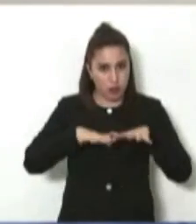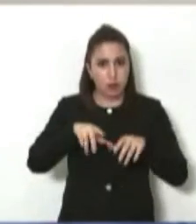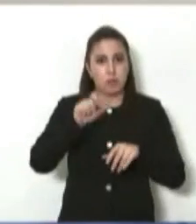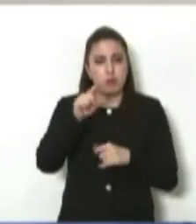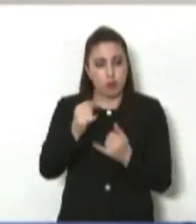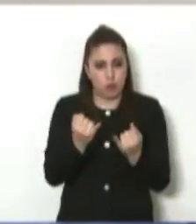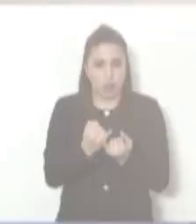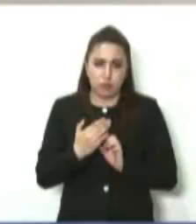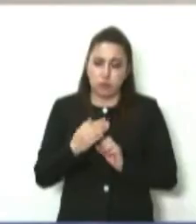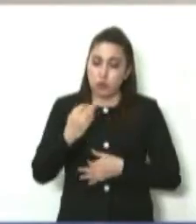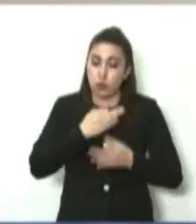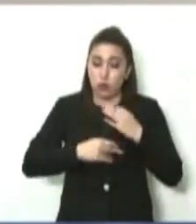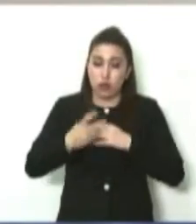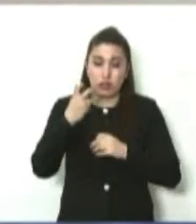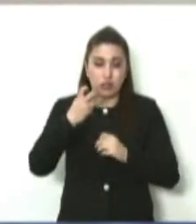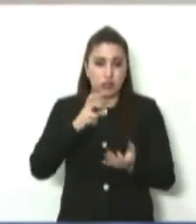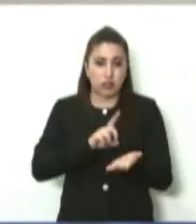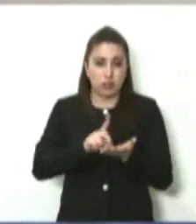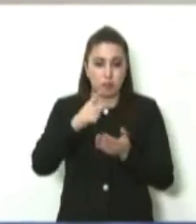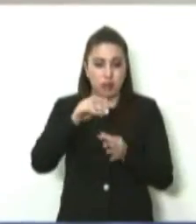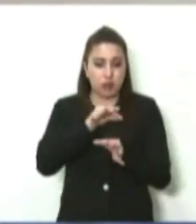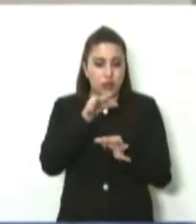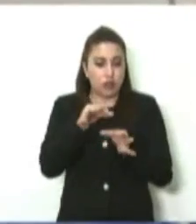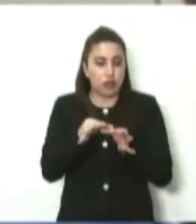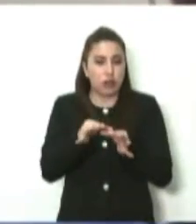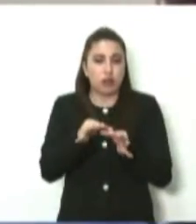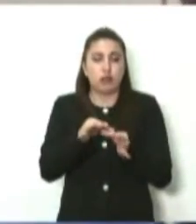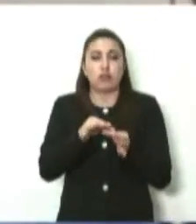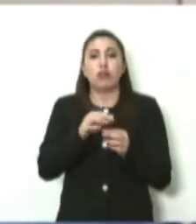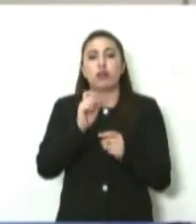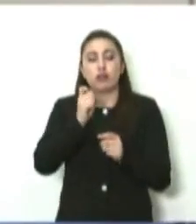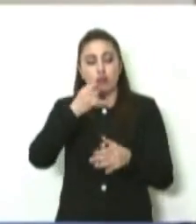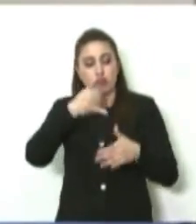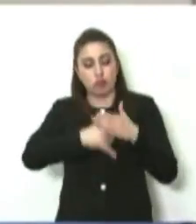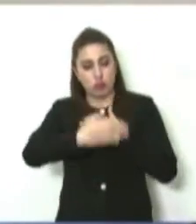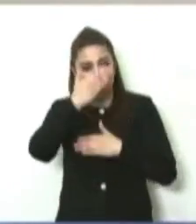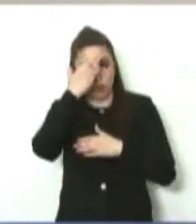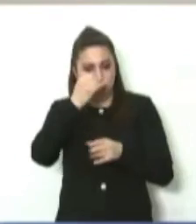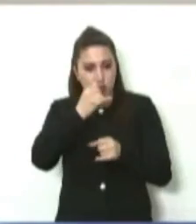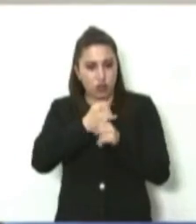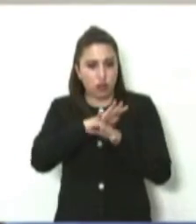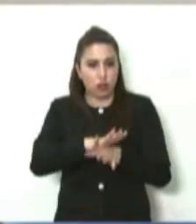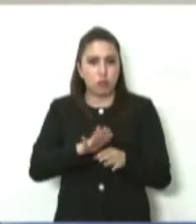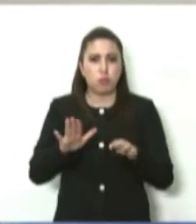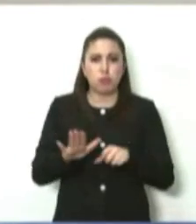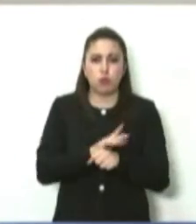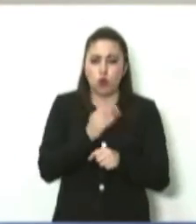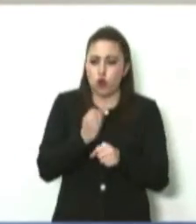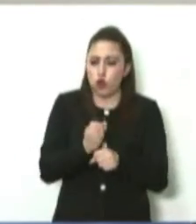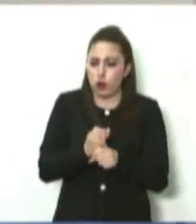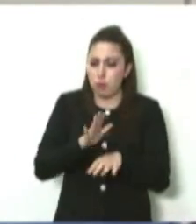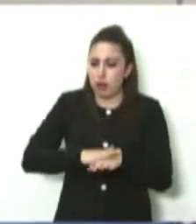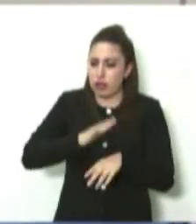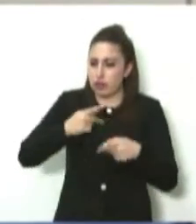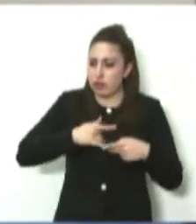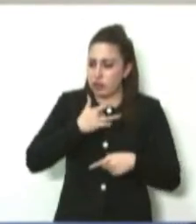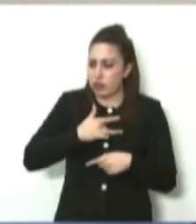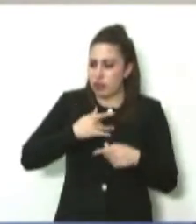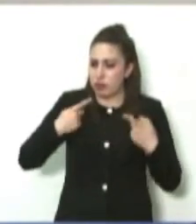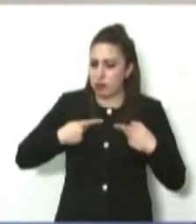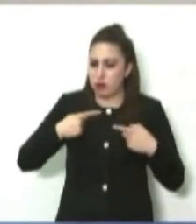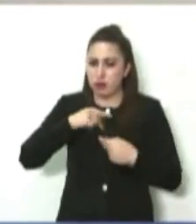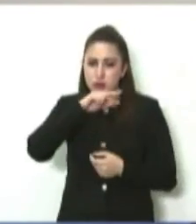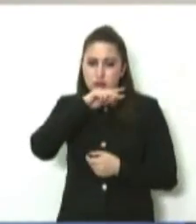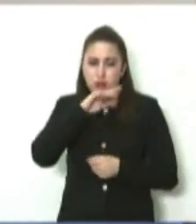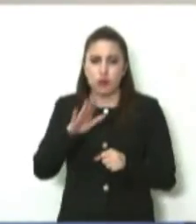de las circunstancias porque ahora más que en otras períodos la gente va a estar preocupada porque hay un asunto donde